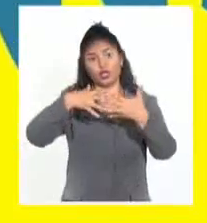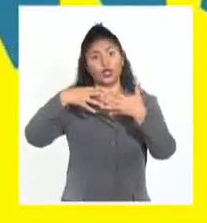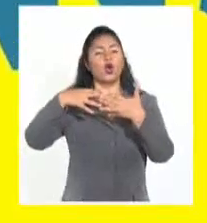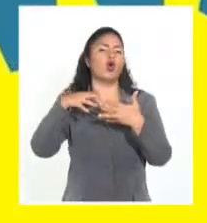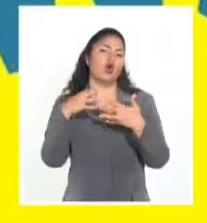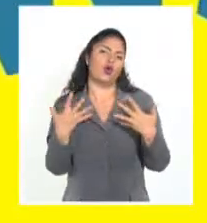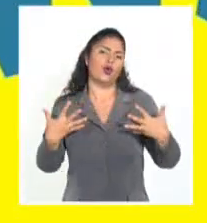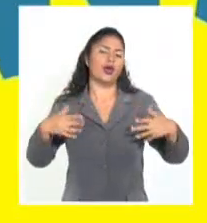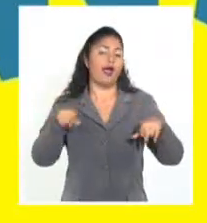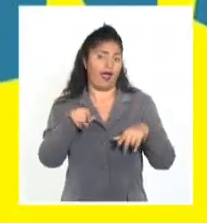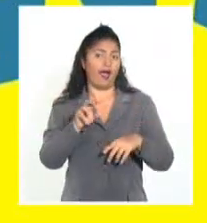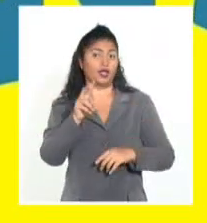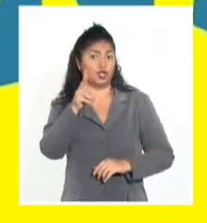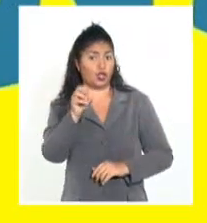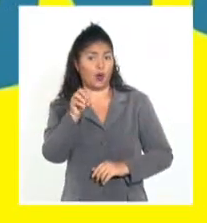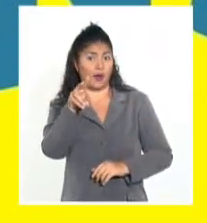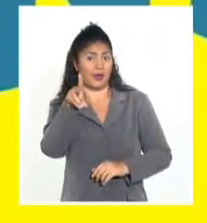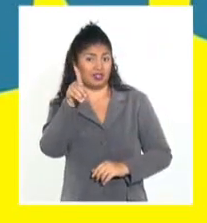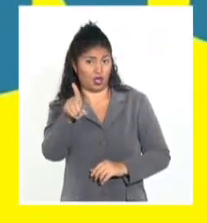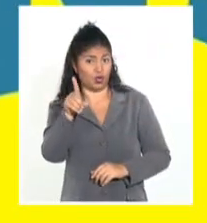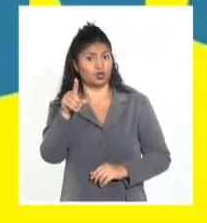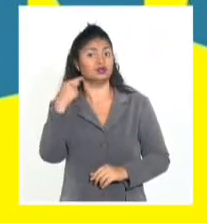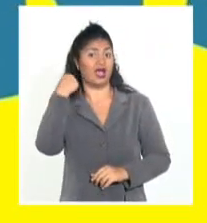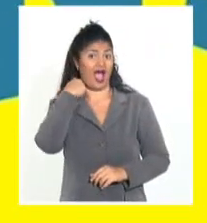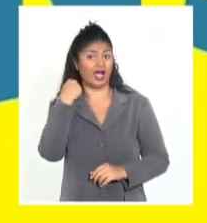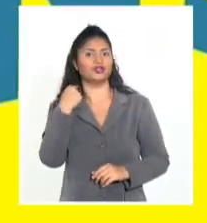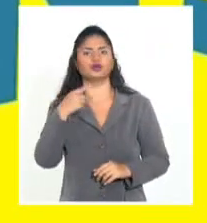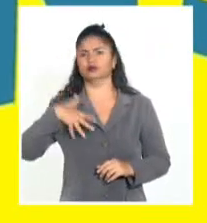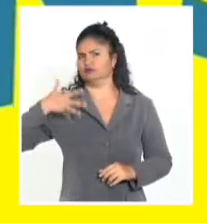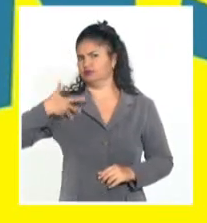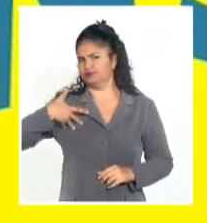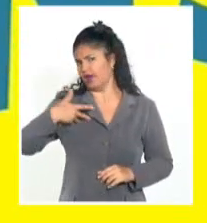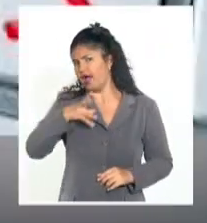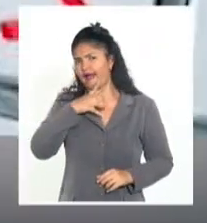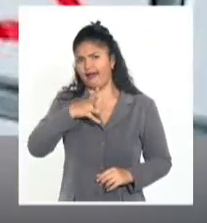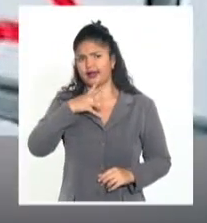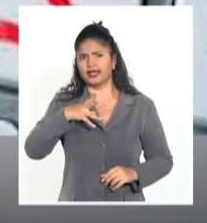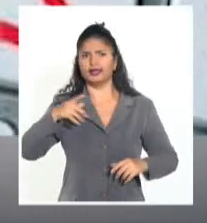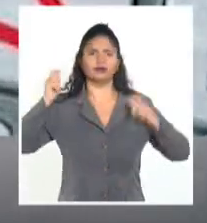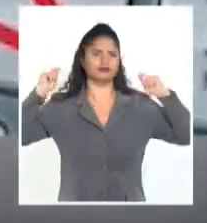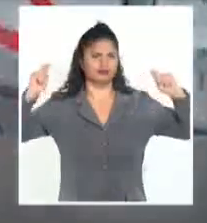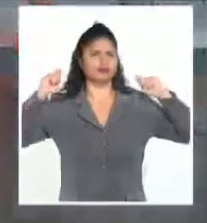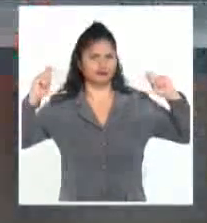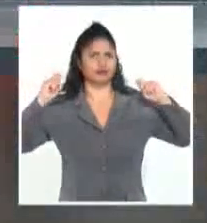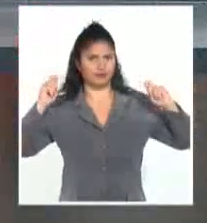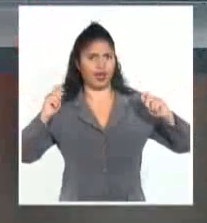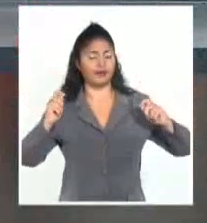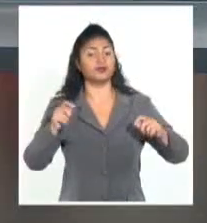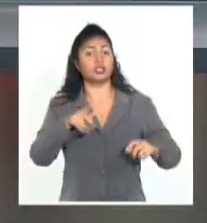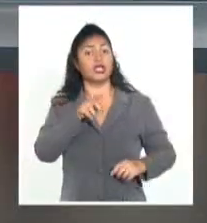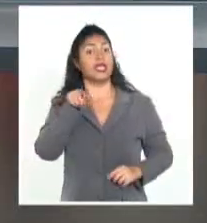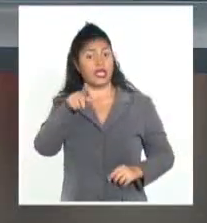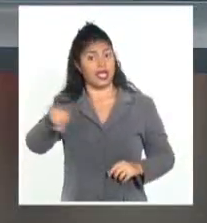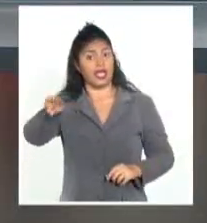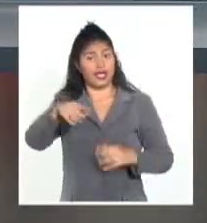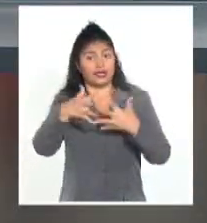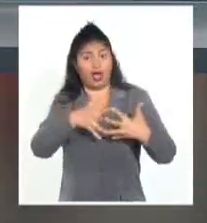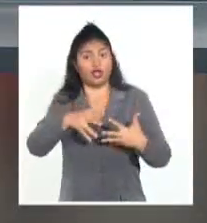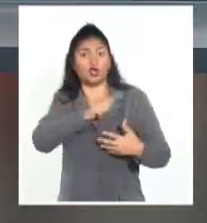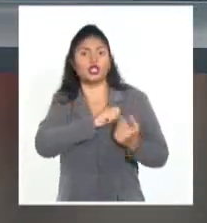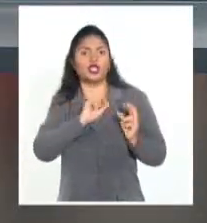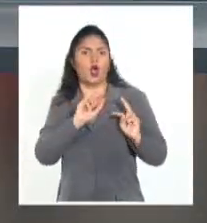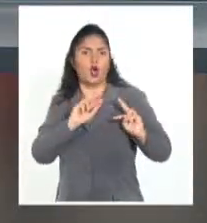por ese gobierno como pretexto para mantener contra Cuba la política de máxima presión y reforzamiento de las medidas del bloqueo